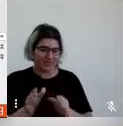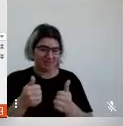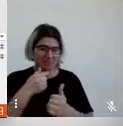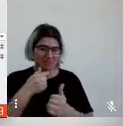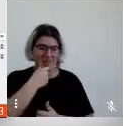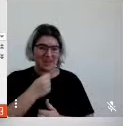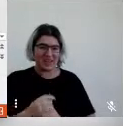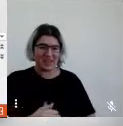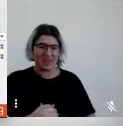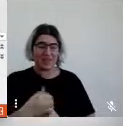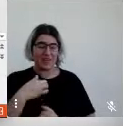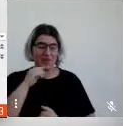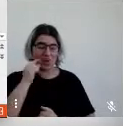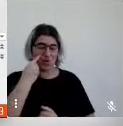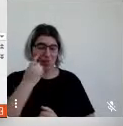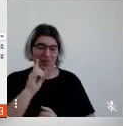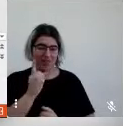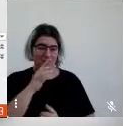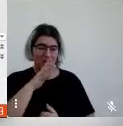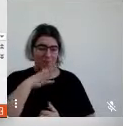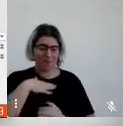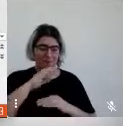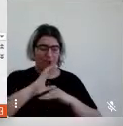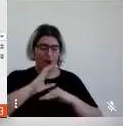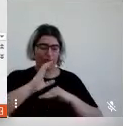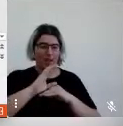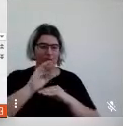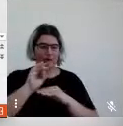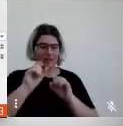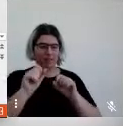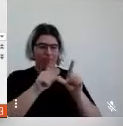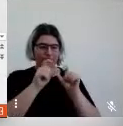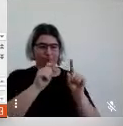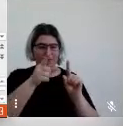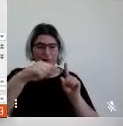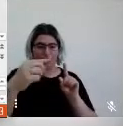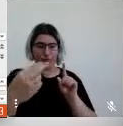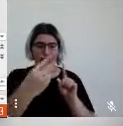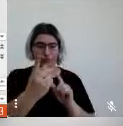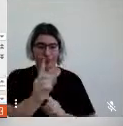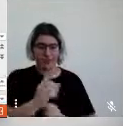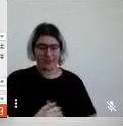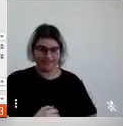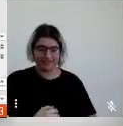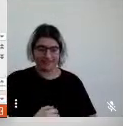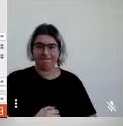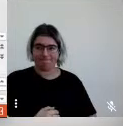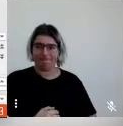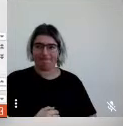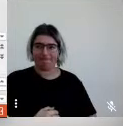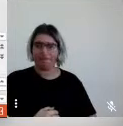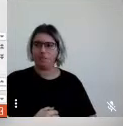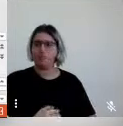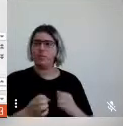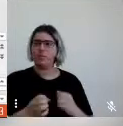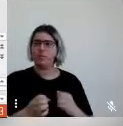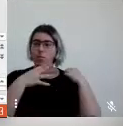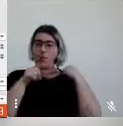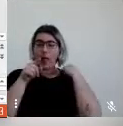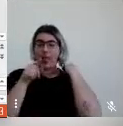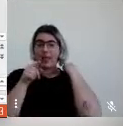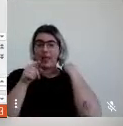que yo no me daba cuenta. No te preocupes. Entonces, bueno, esta es la diapositiva anterior y aquí, en lo que os estaba comentando